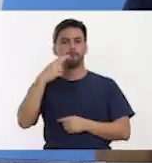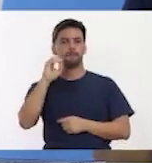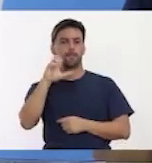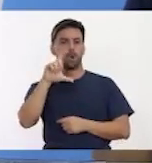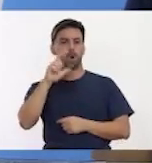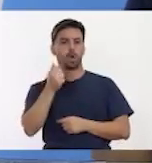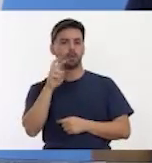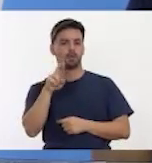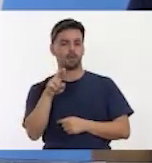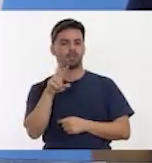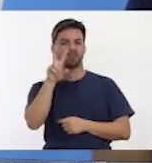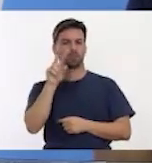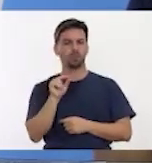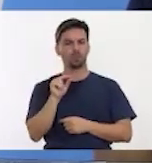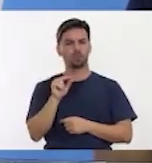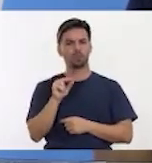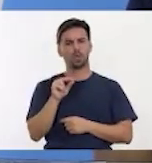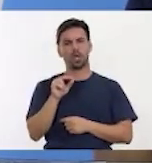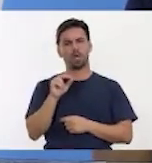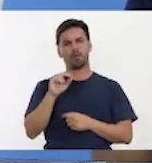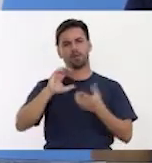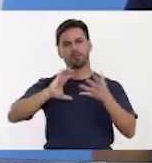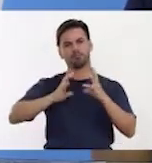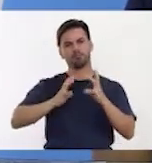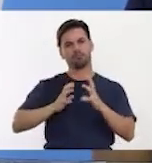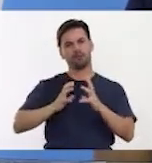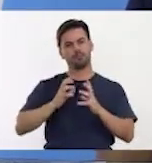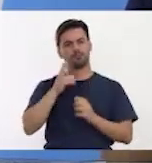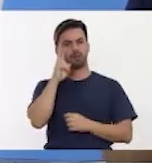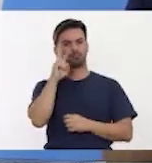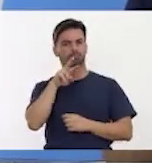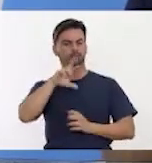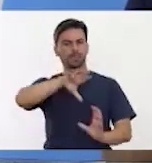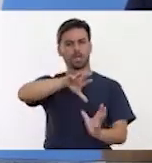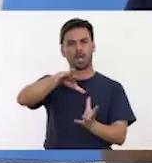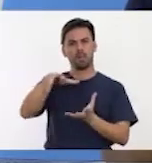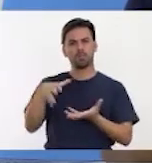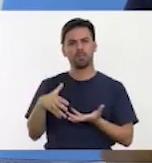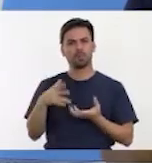y que se estructurara un nuevo orden mundial,